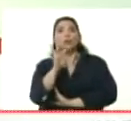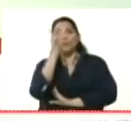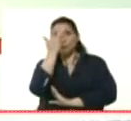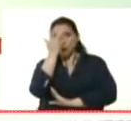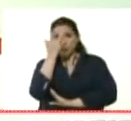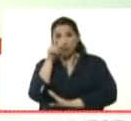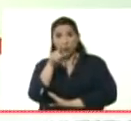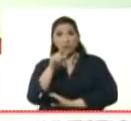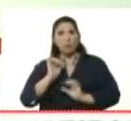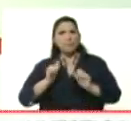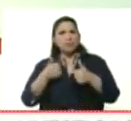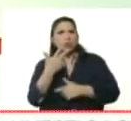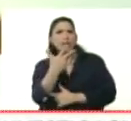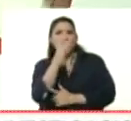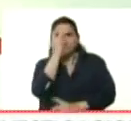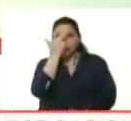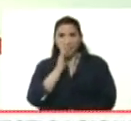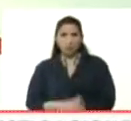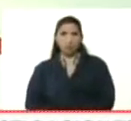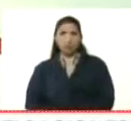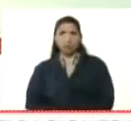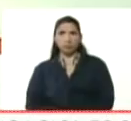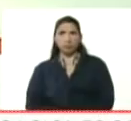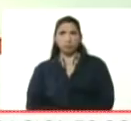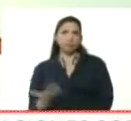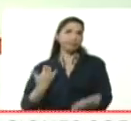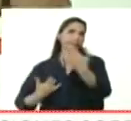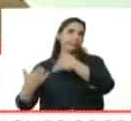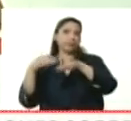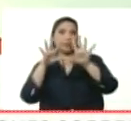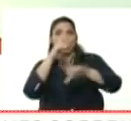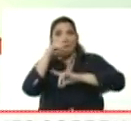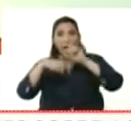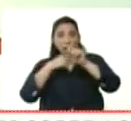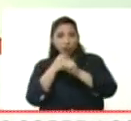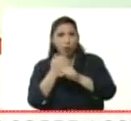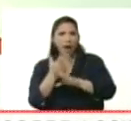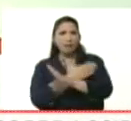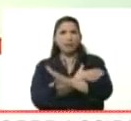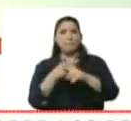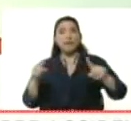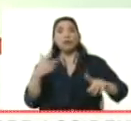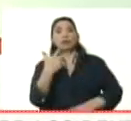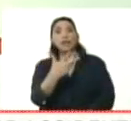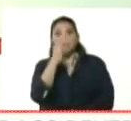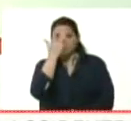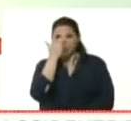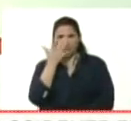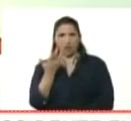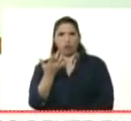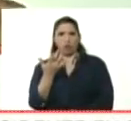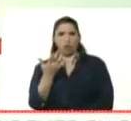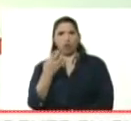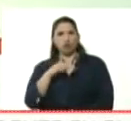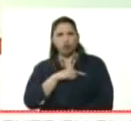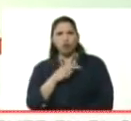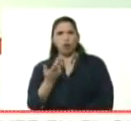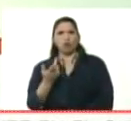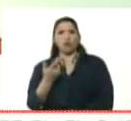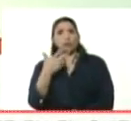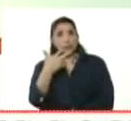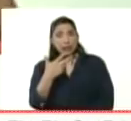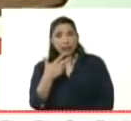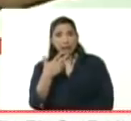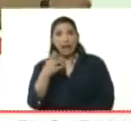comenzó el 3. Bueno, comenzó hace 10 años antes, pero el 3 fue el desencadenante. El 3 a mediodía ya